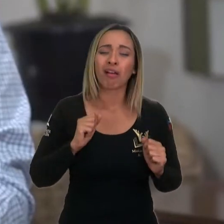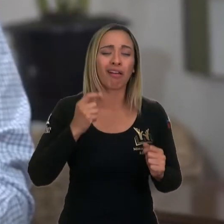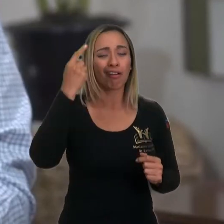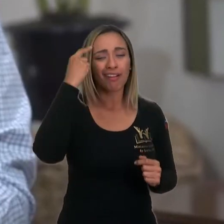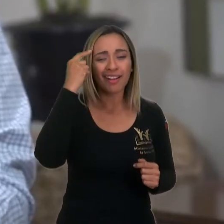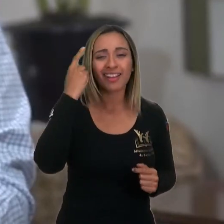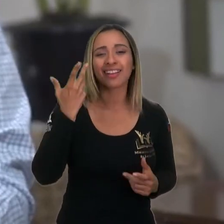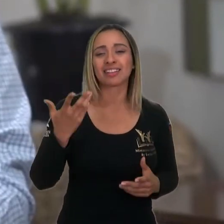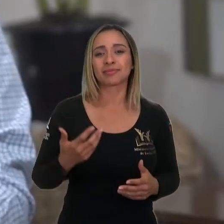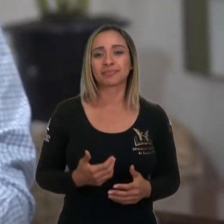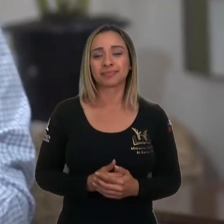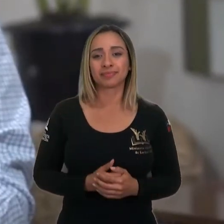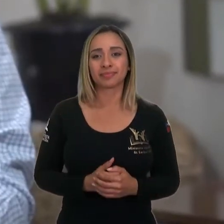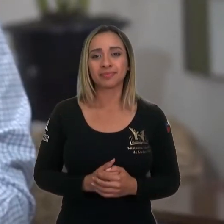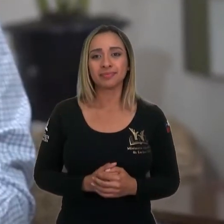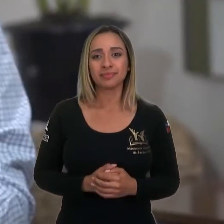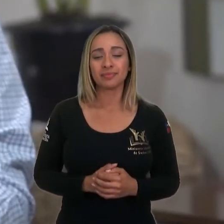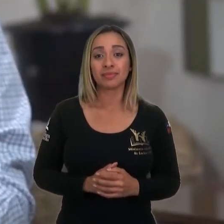tal vez eres como ese hombre.